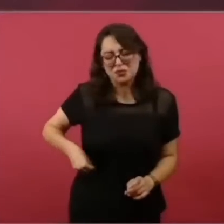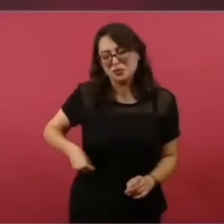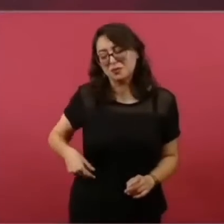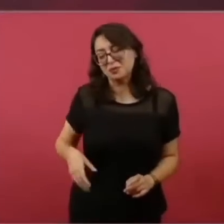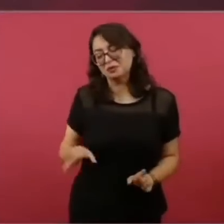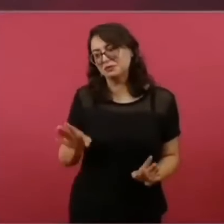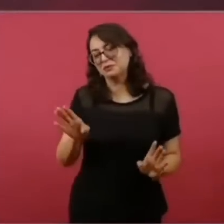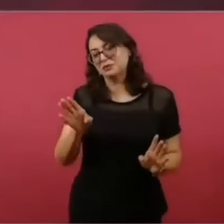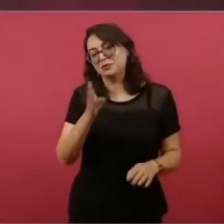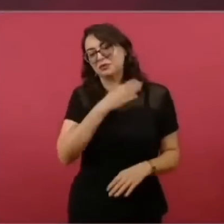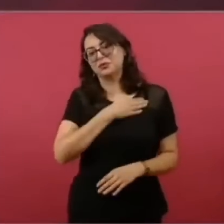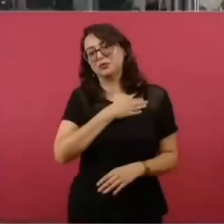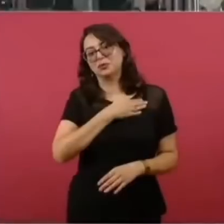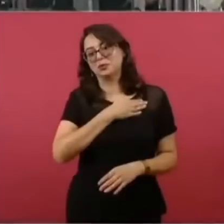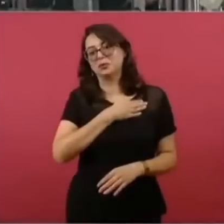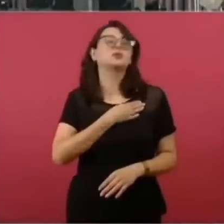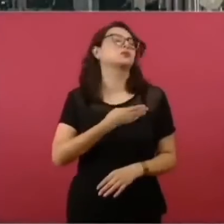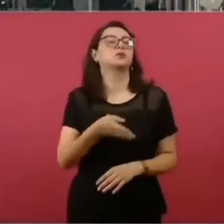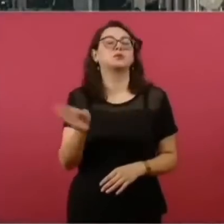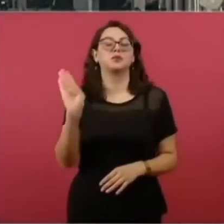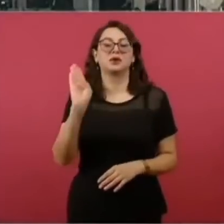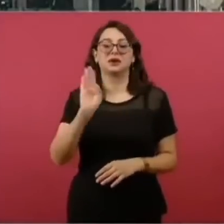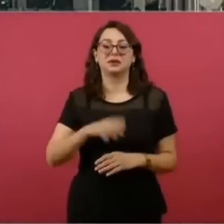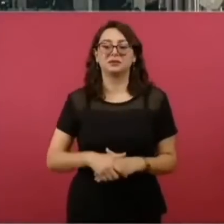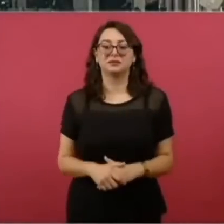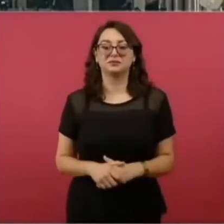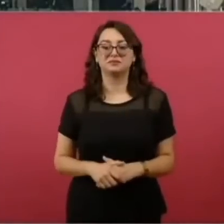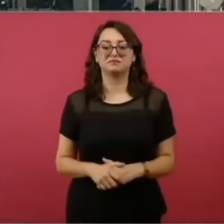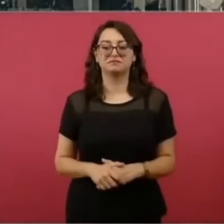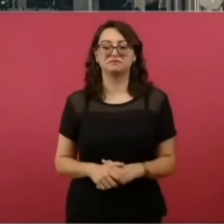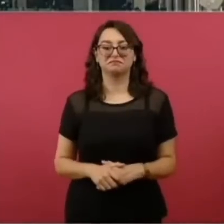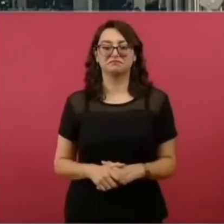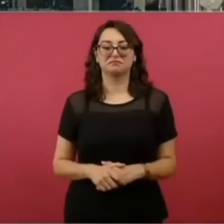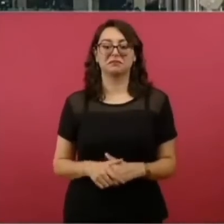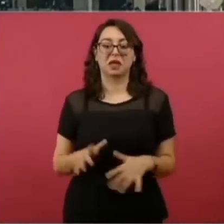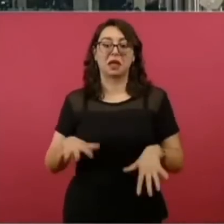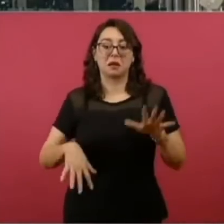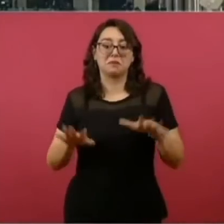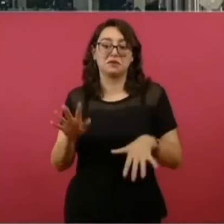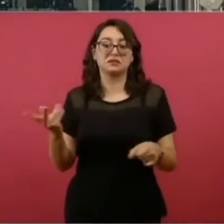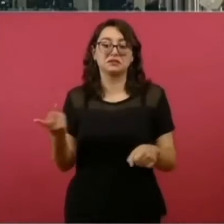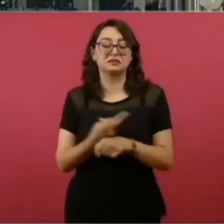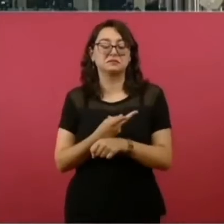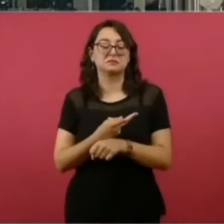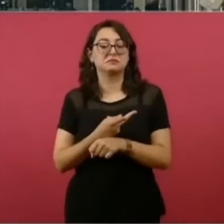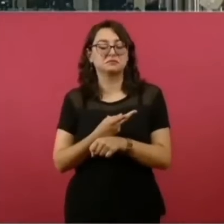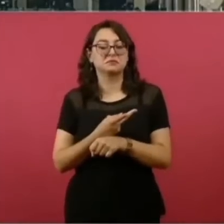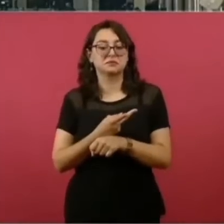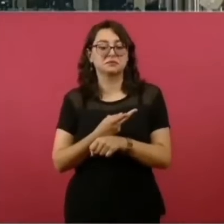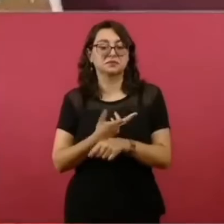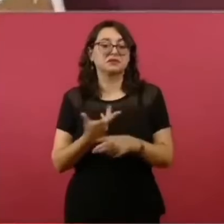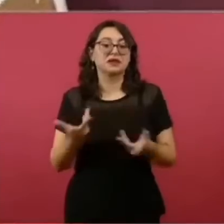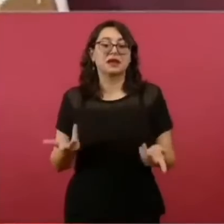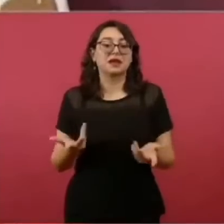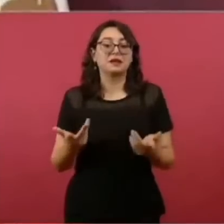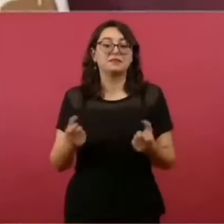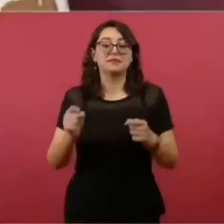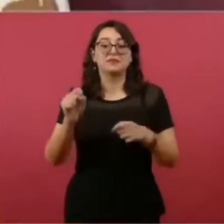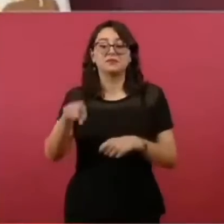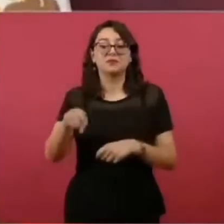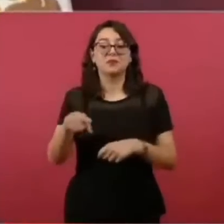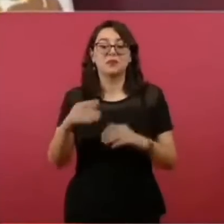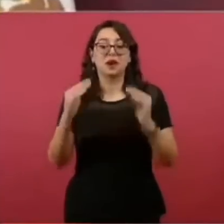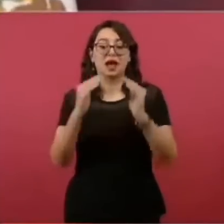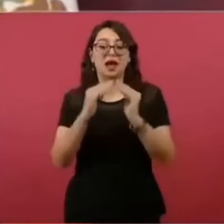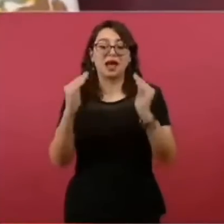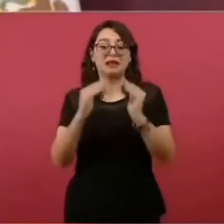dicho en otras ocasiones, que si a alguien la regañan o lo regañan en su casa, me